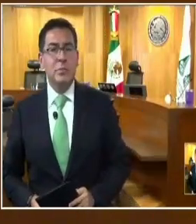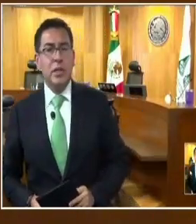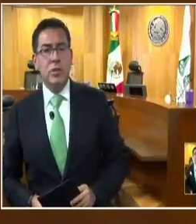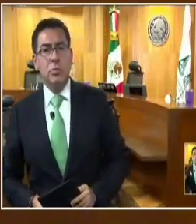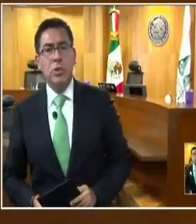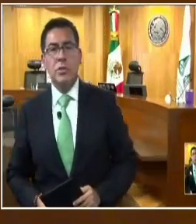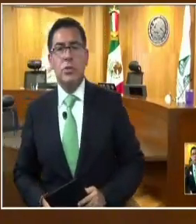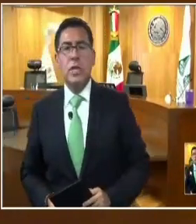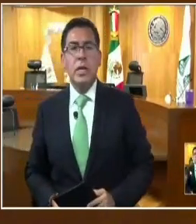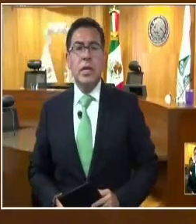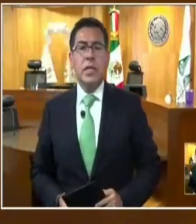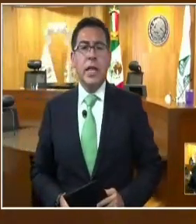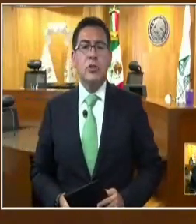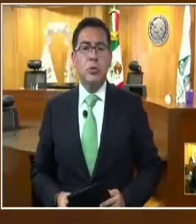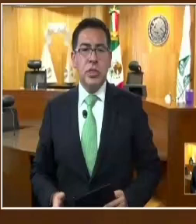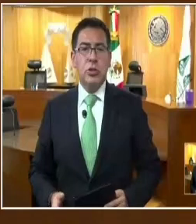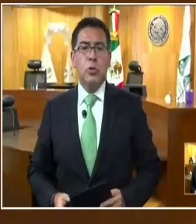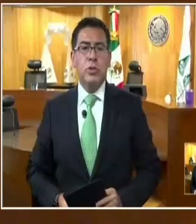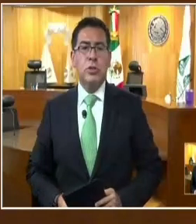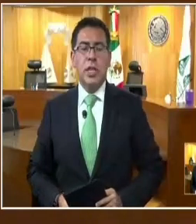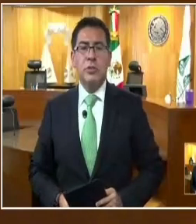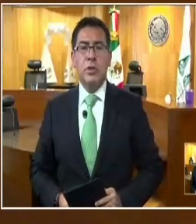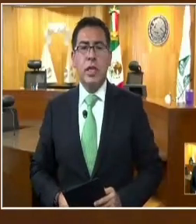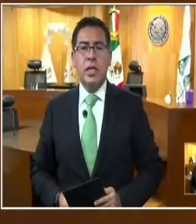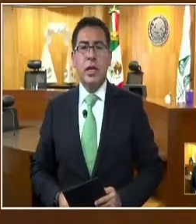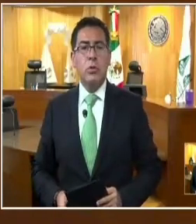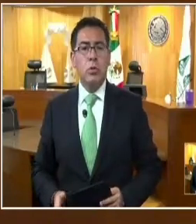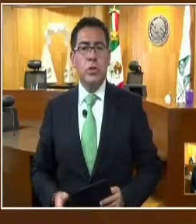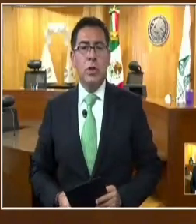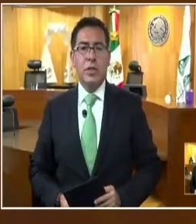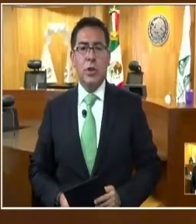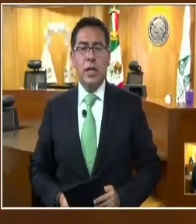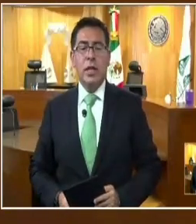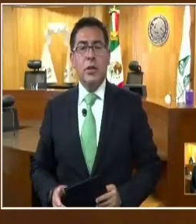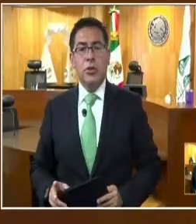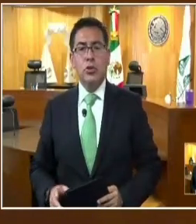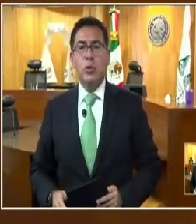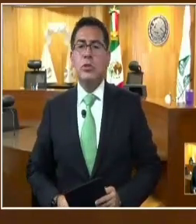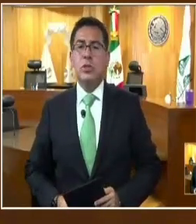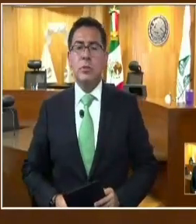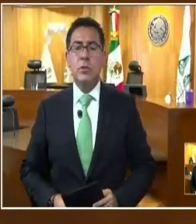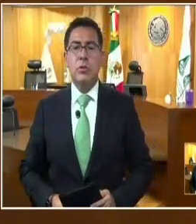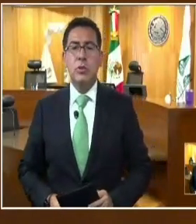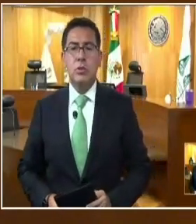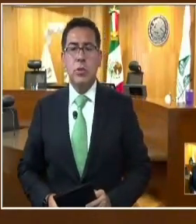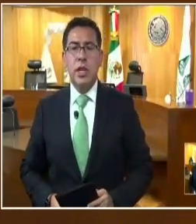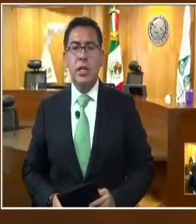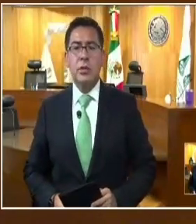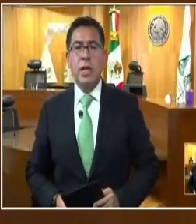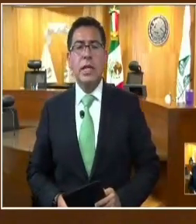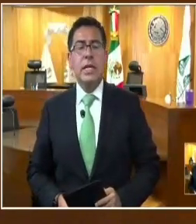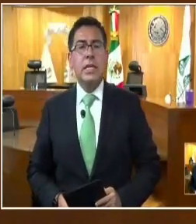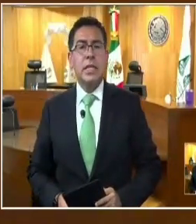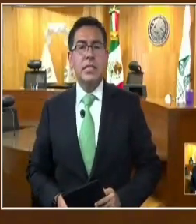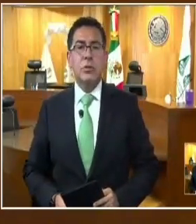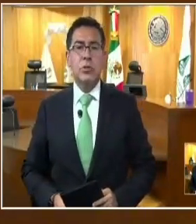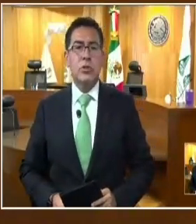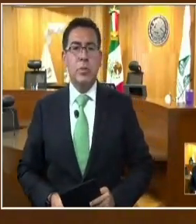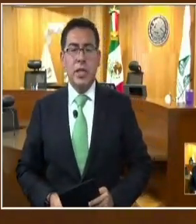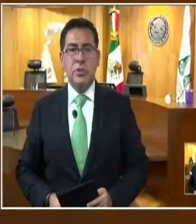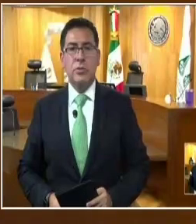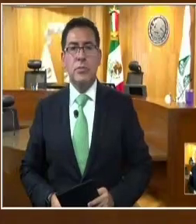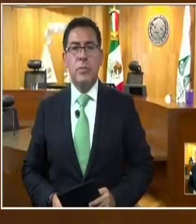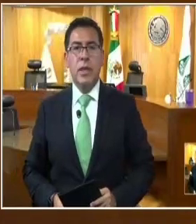medios de impugnación integrados por cinco juicios de la ciudadanía un juicio electoral dos juicios de revisión constitucional electoral y tres recursos de